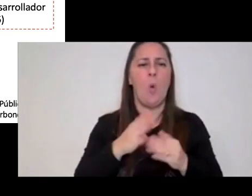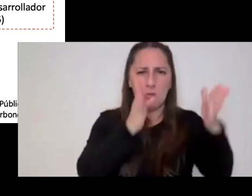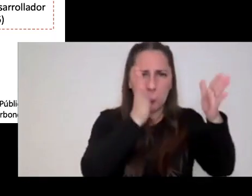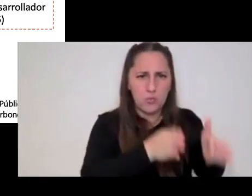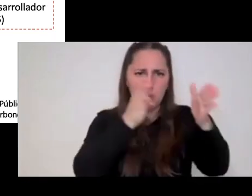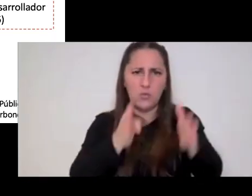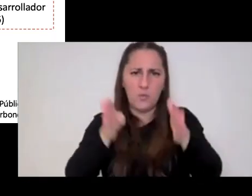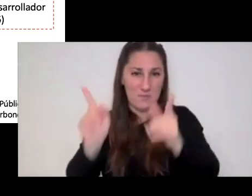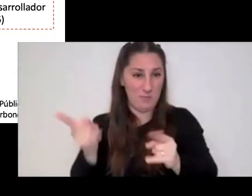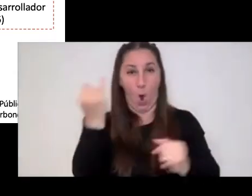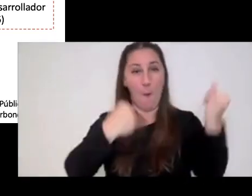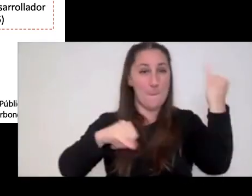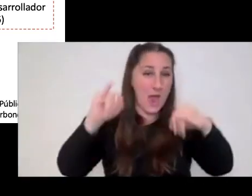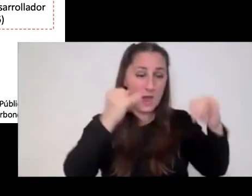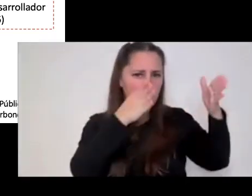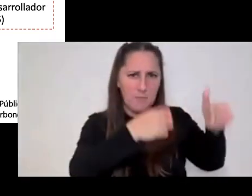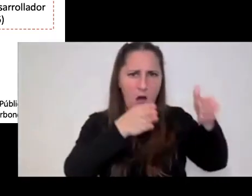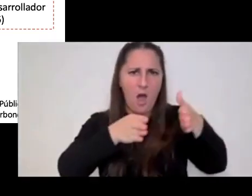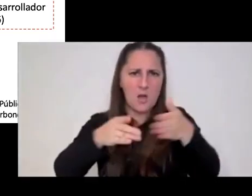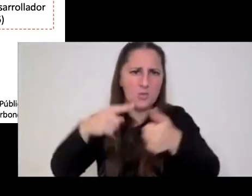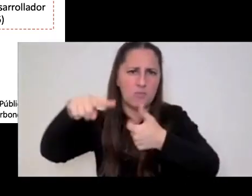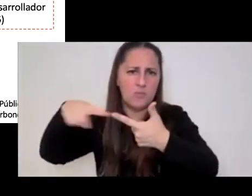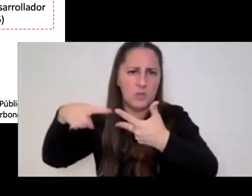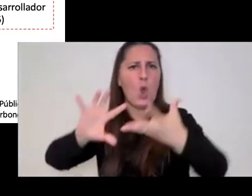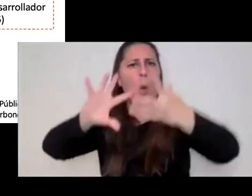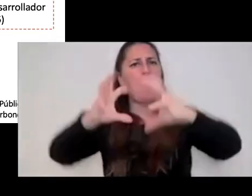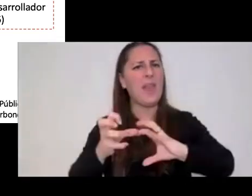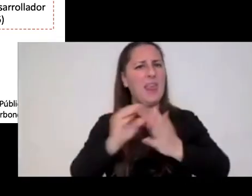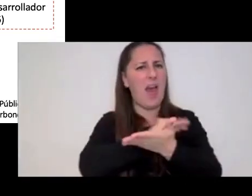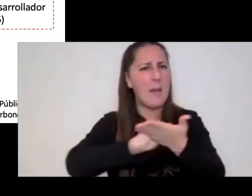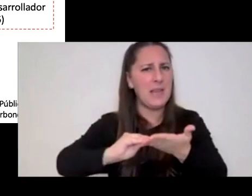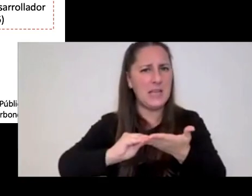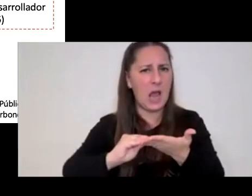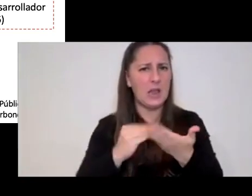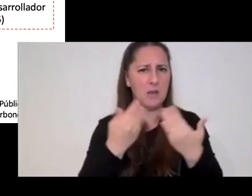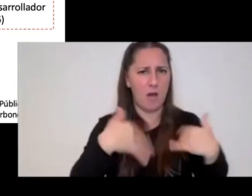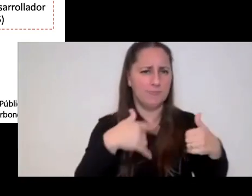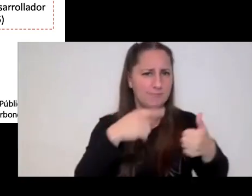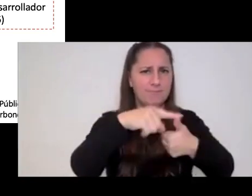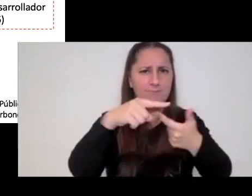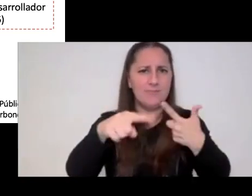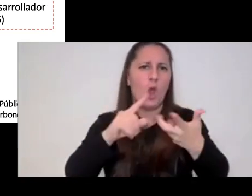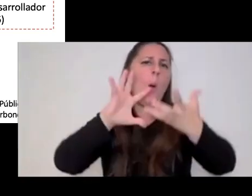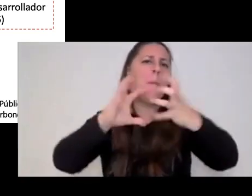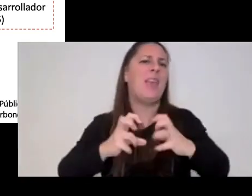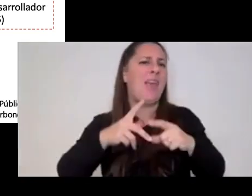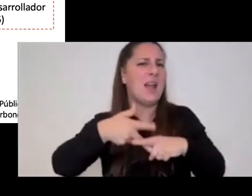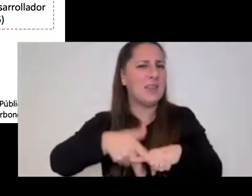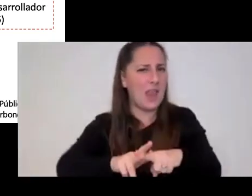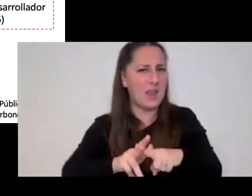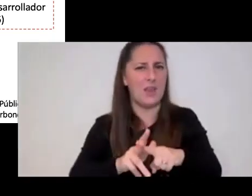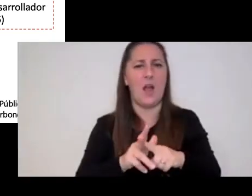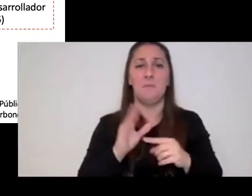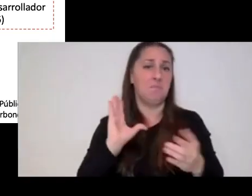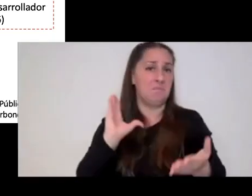y a su vez también la complejidad administrativa que va a tener y la complejidad técnica que va a tener una operación que es el único